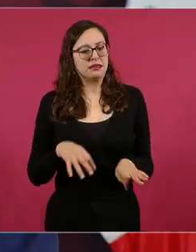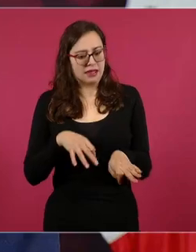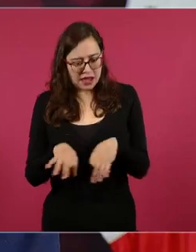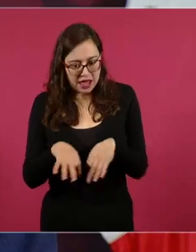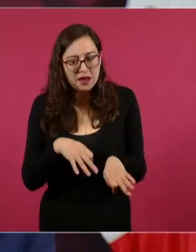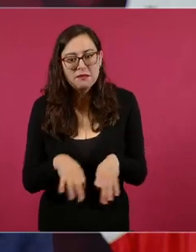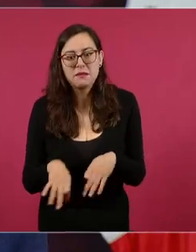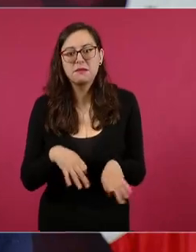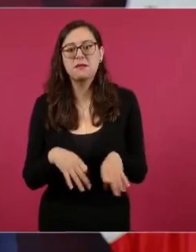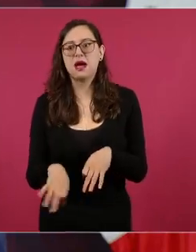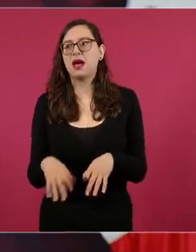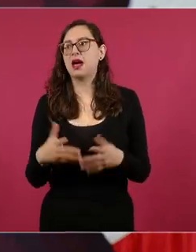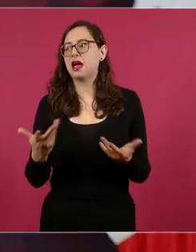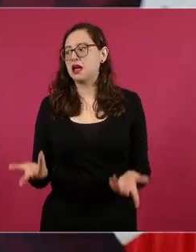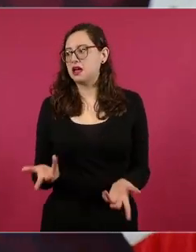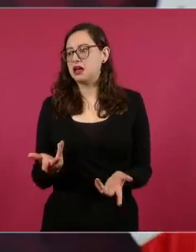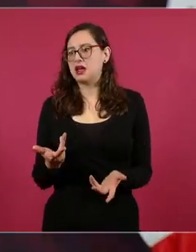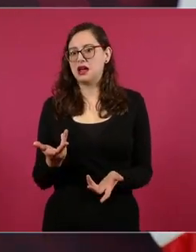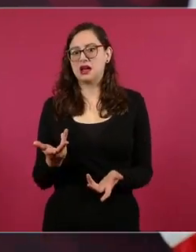heredero de